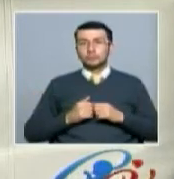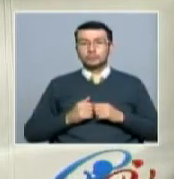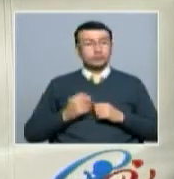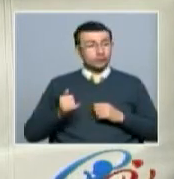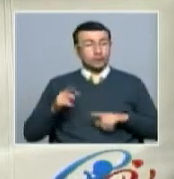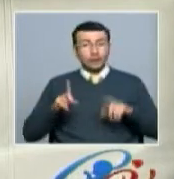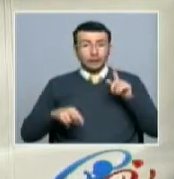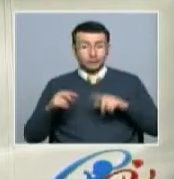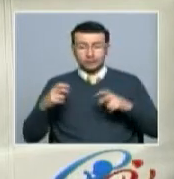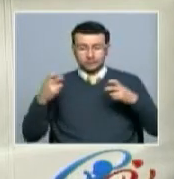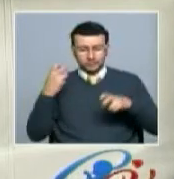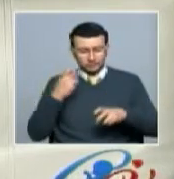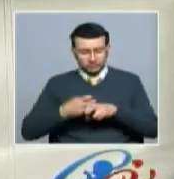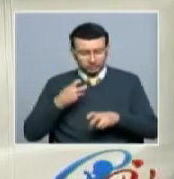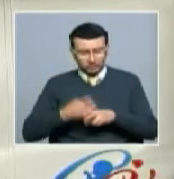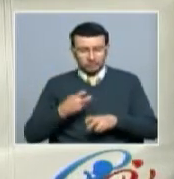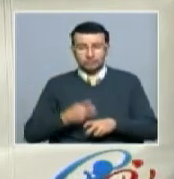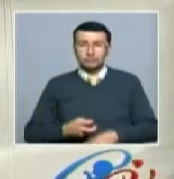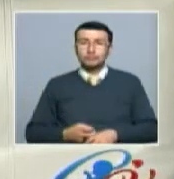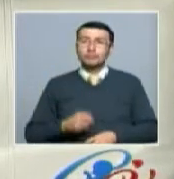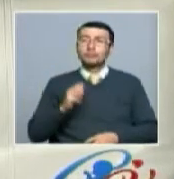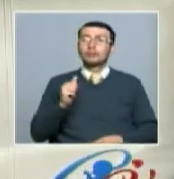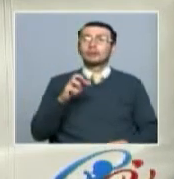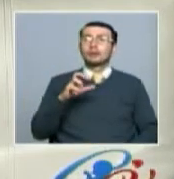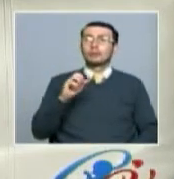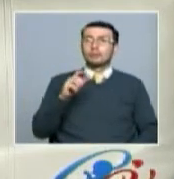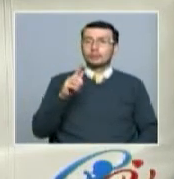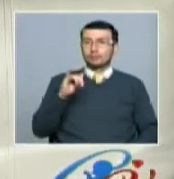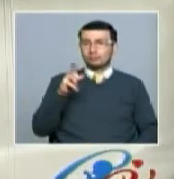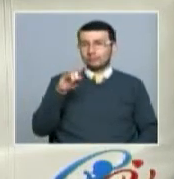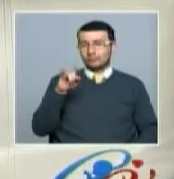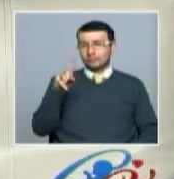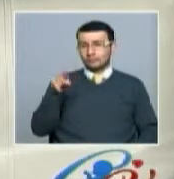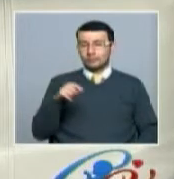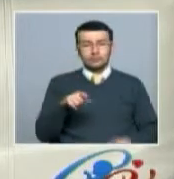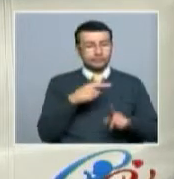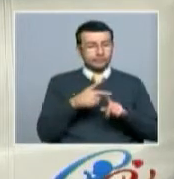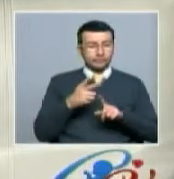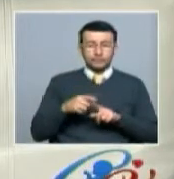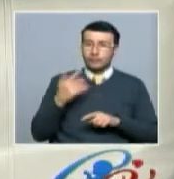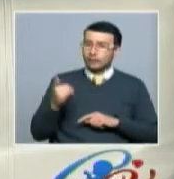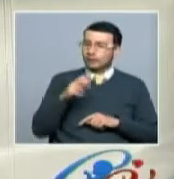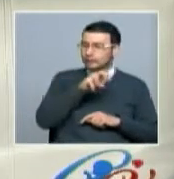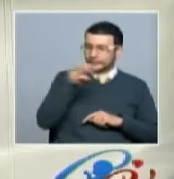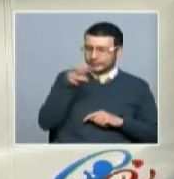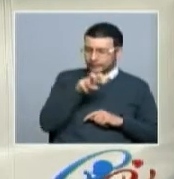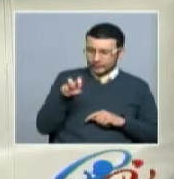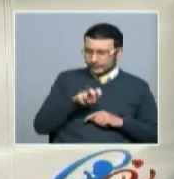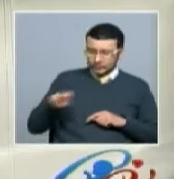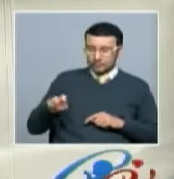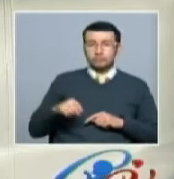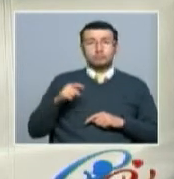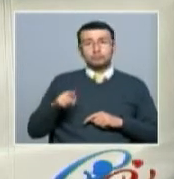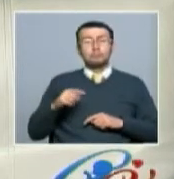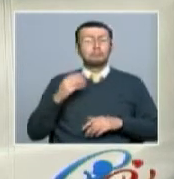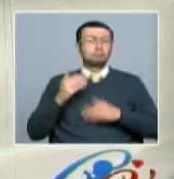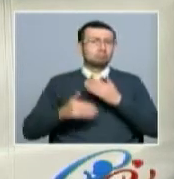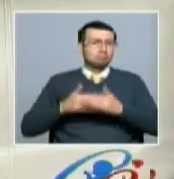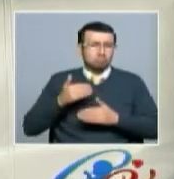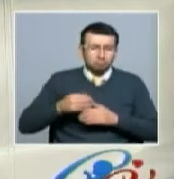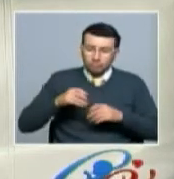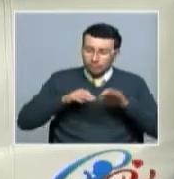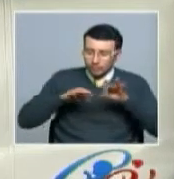articulaciones que van entre las apófisis articulares, mejor, de las vértebras a los distintos niveles. Entonces eso va cerrando el